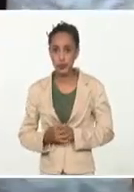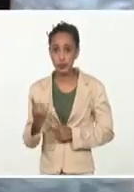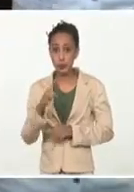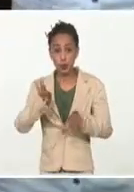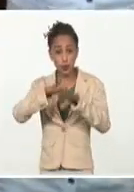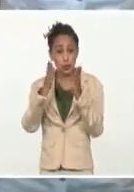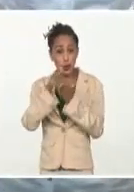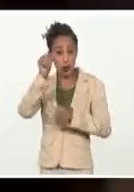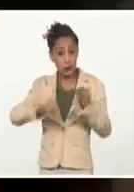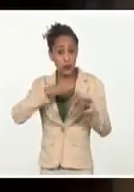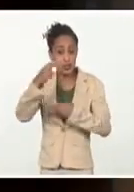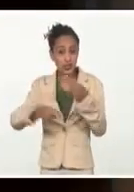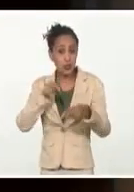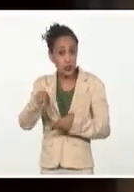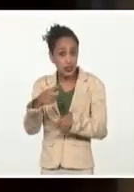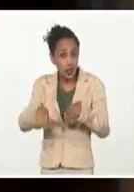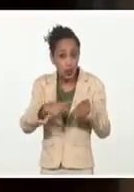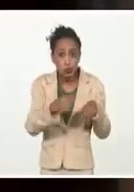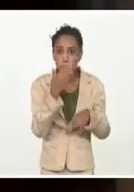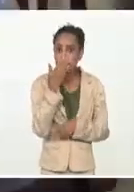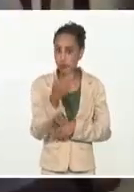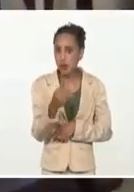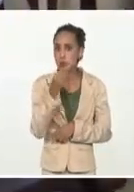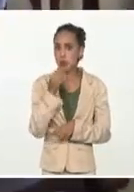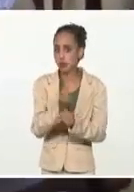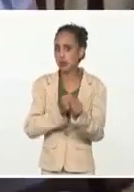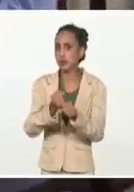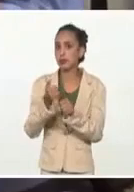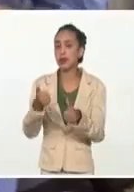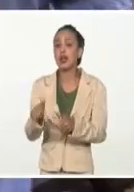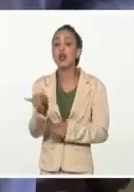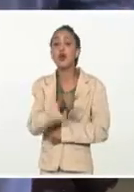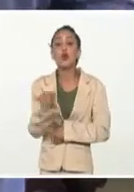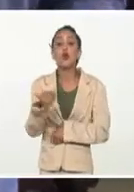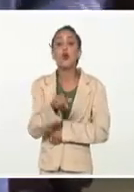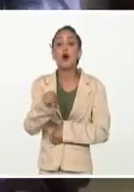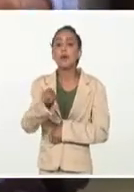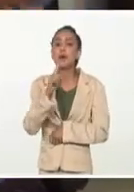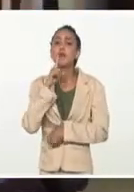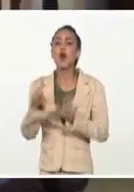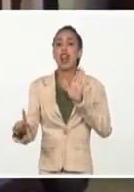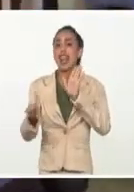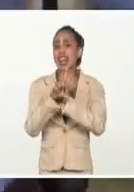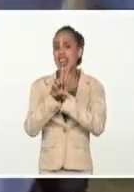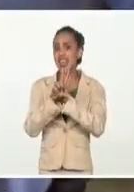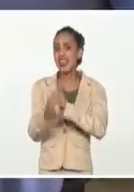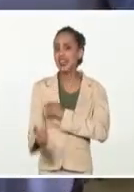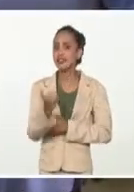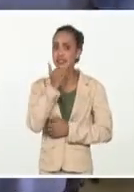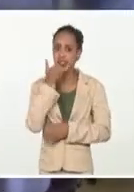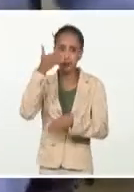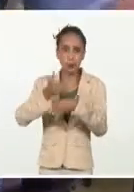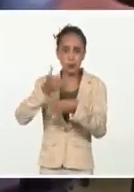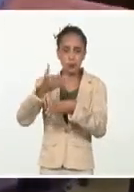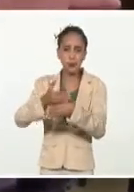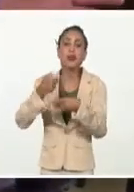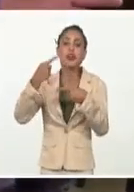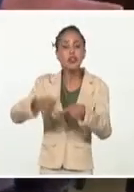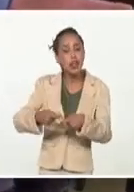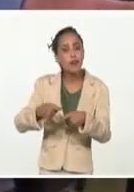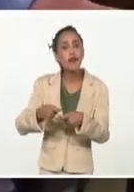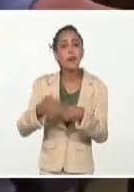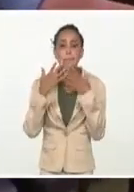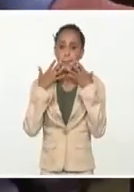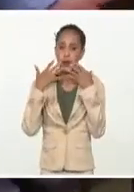cosas y los otros del final de destrabar todo lo que tiene que ver con normativas y esas cosas tienen que haber una orientación para que sepan lo que